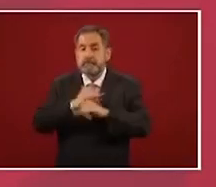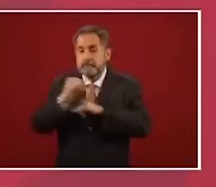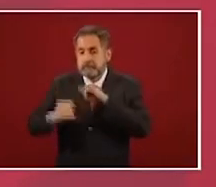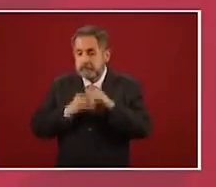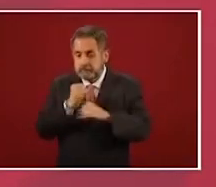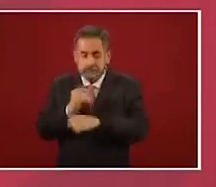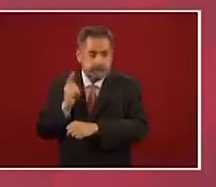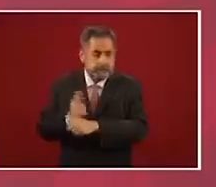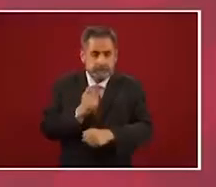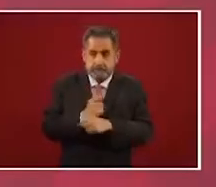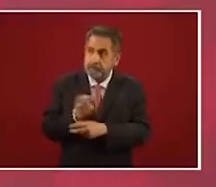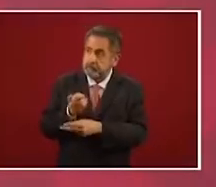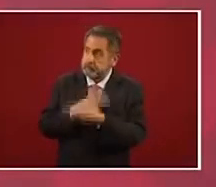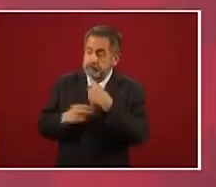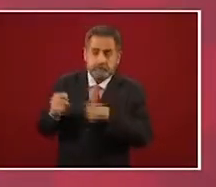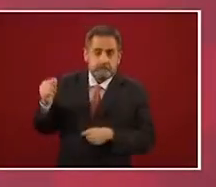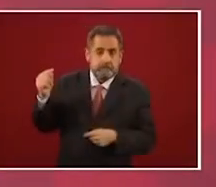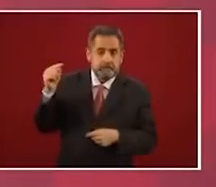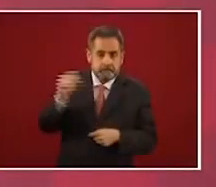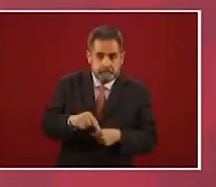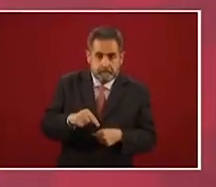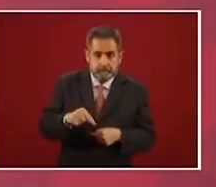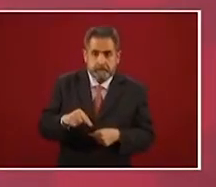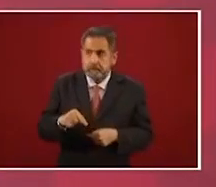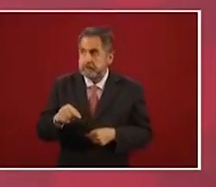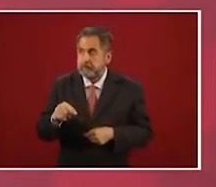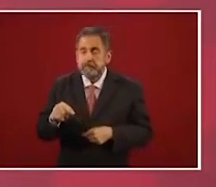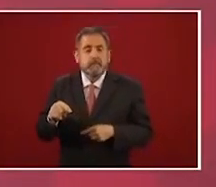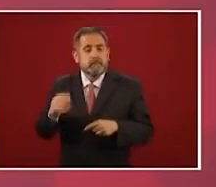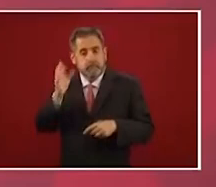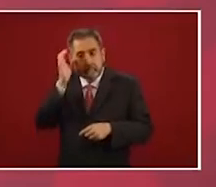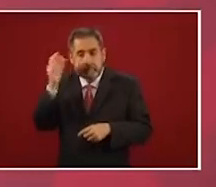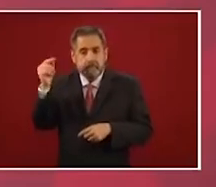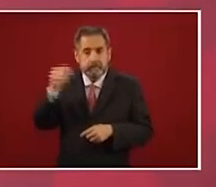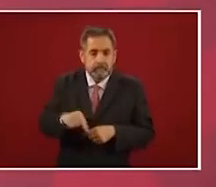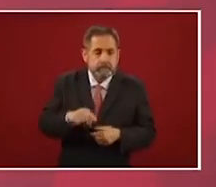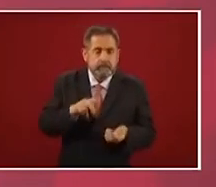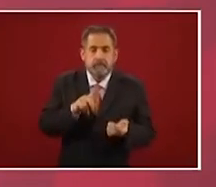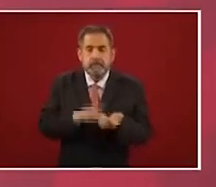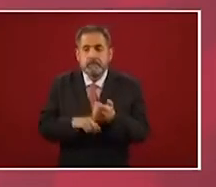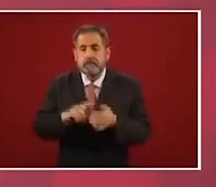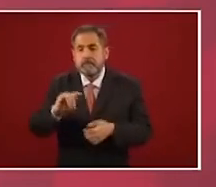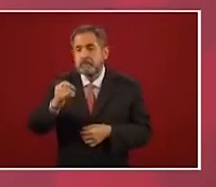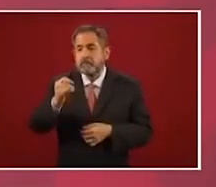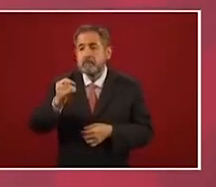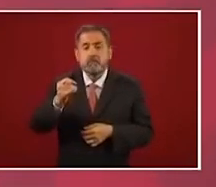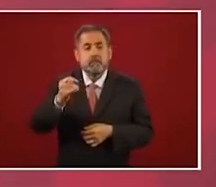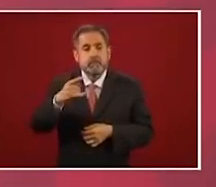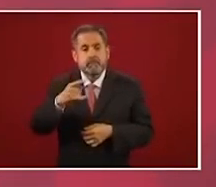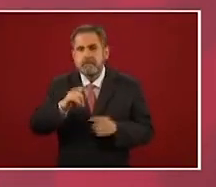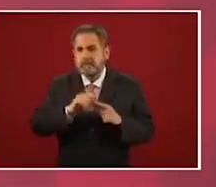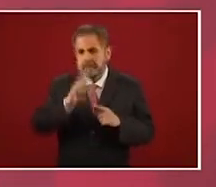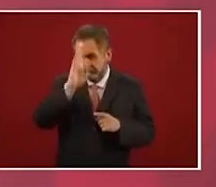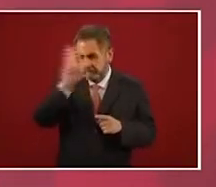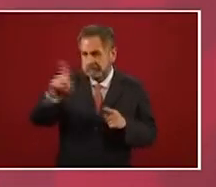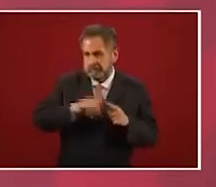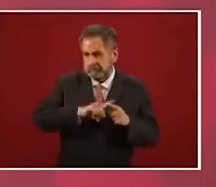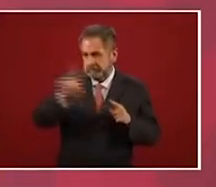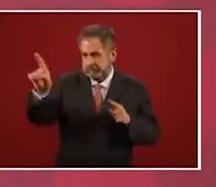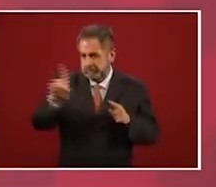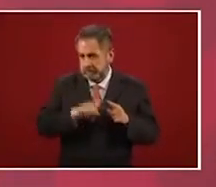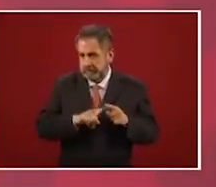que tienen vuelos relacionados con China. Solamente en el aeropuerto de Tijuana tenemos vuelos directos, otros 5 aeropuertos